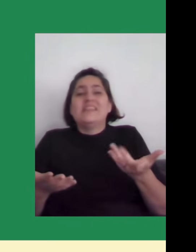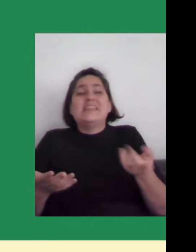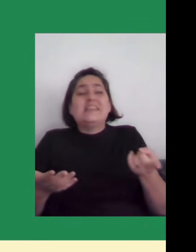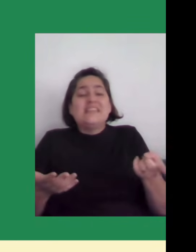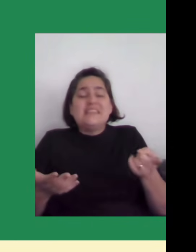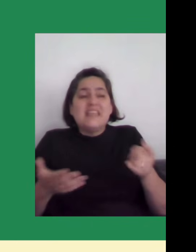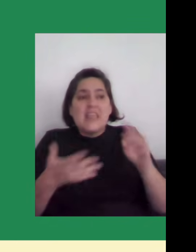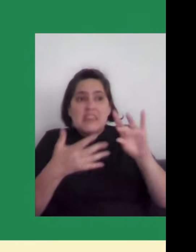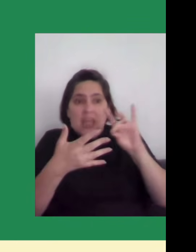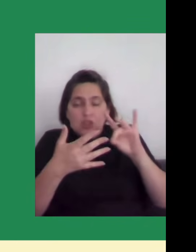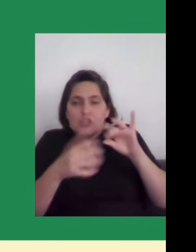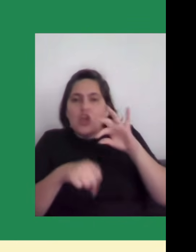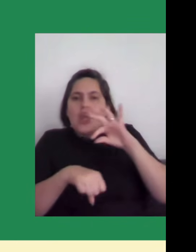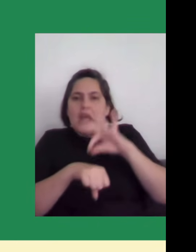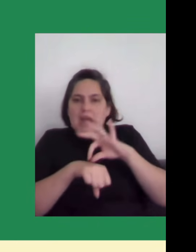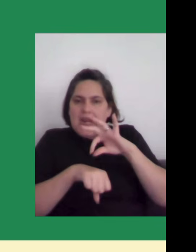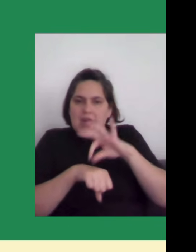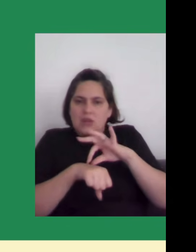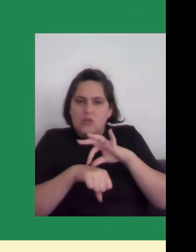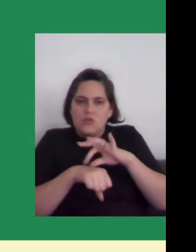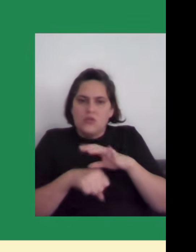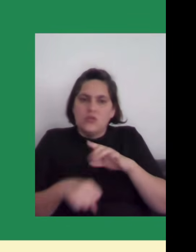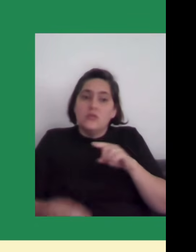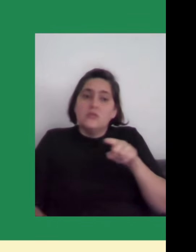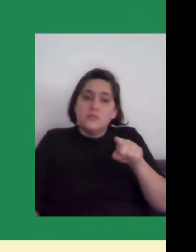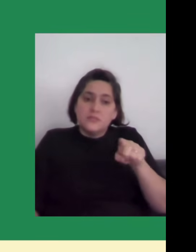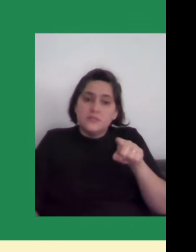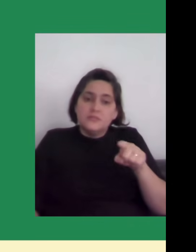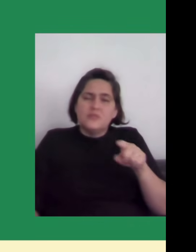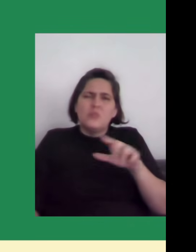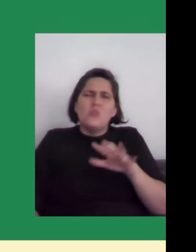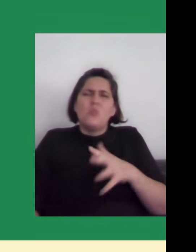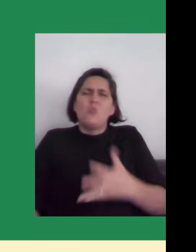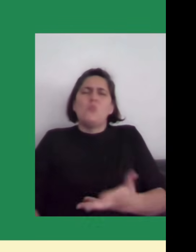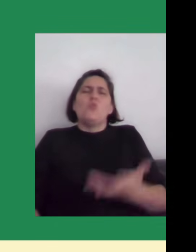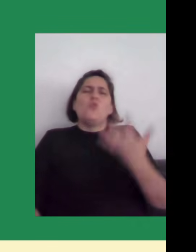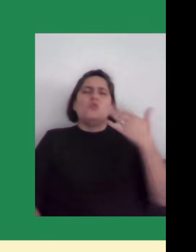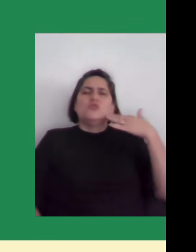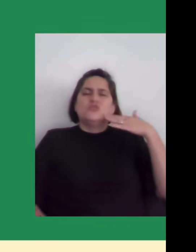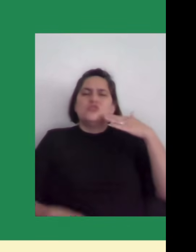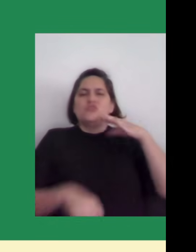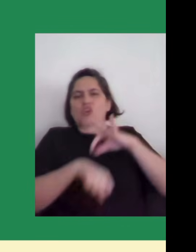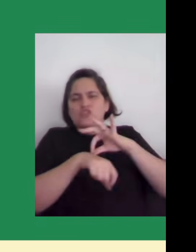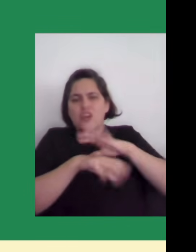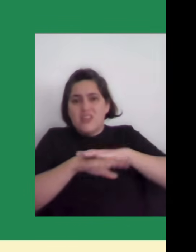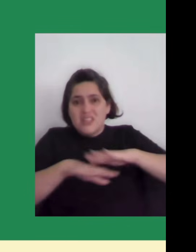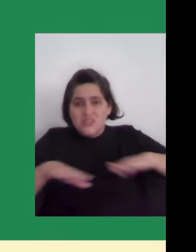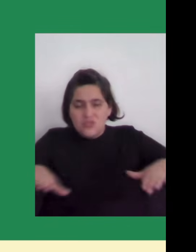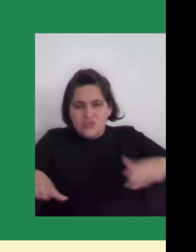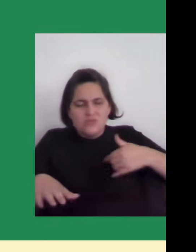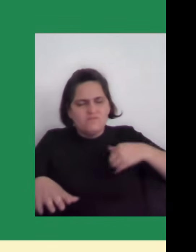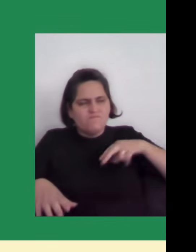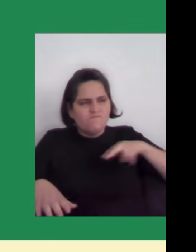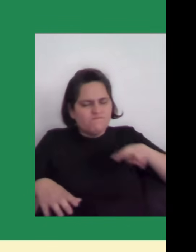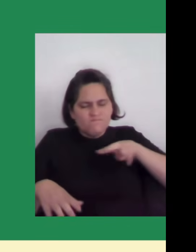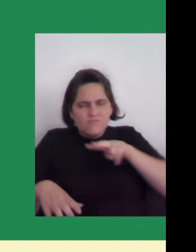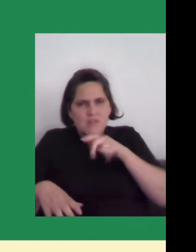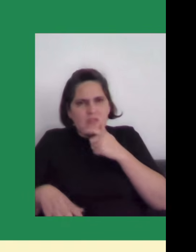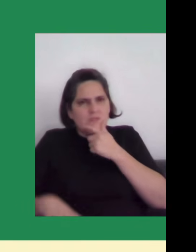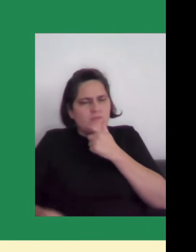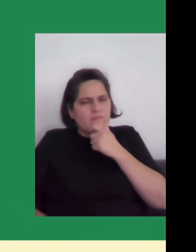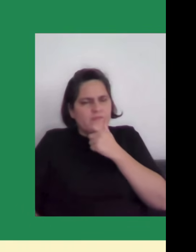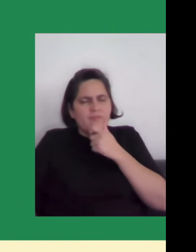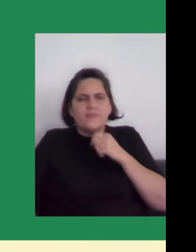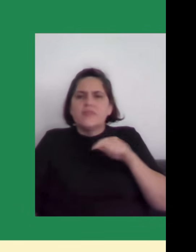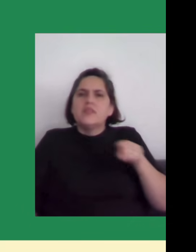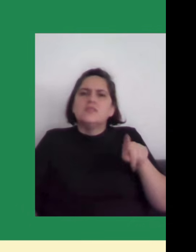estudio prospectivo donde varios pediatras del desarrollo en Estados Unidos hicieron el diagnóstico clínico